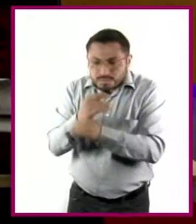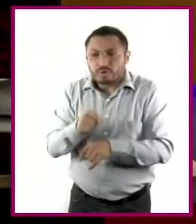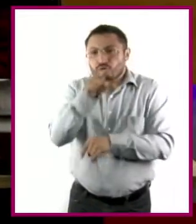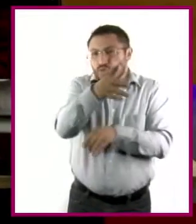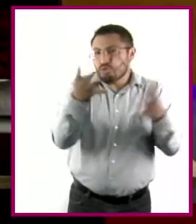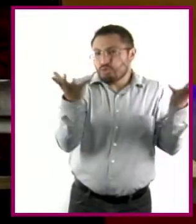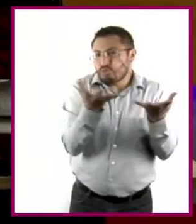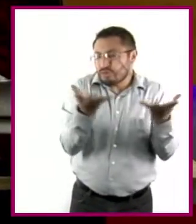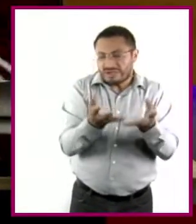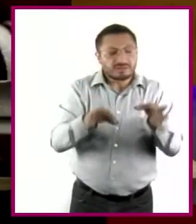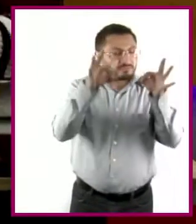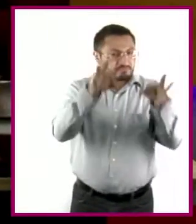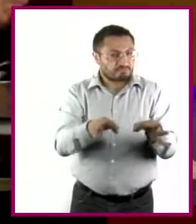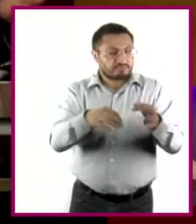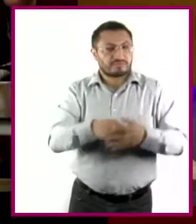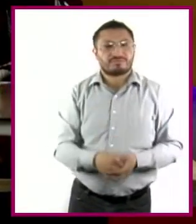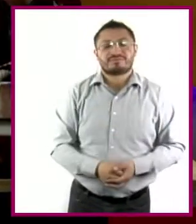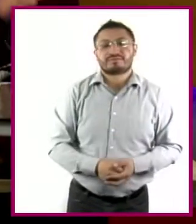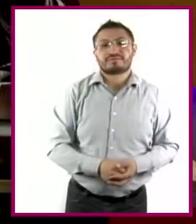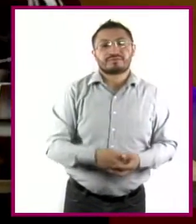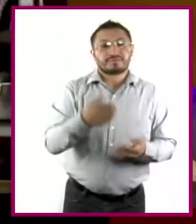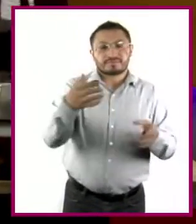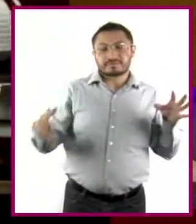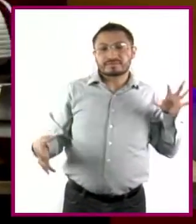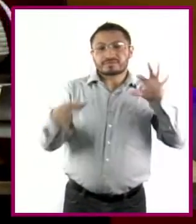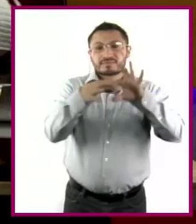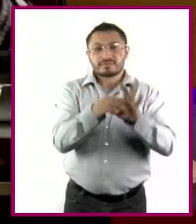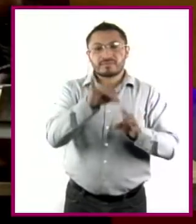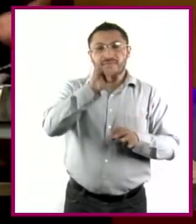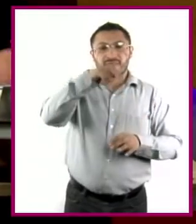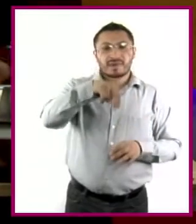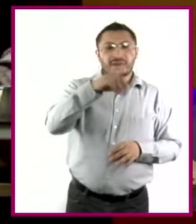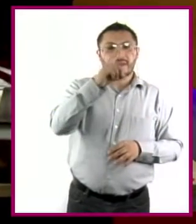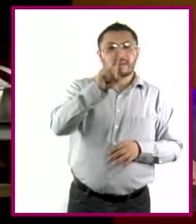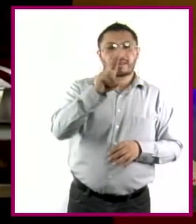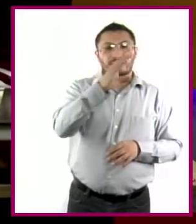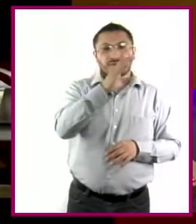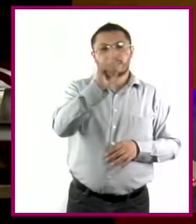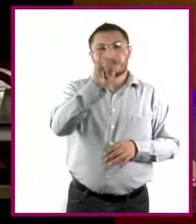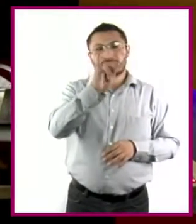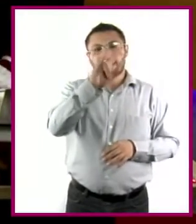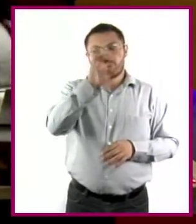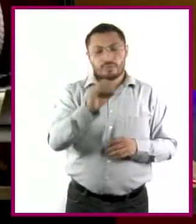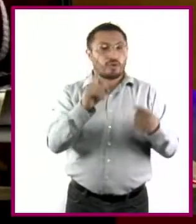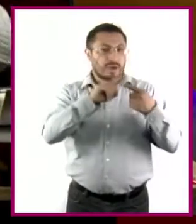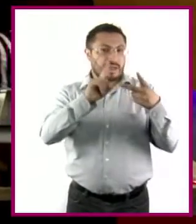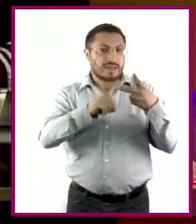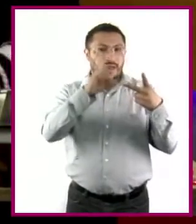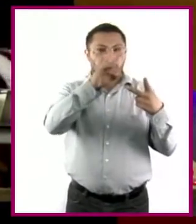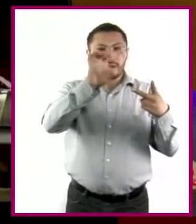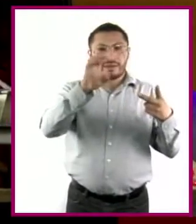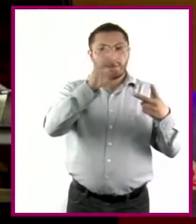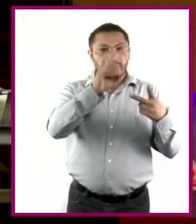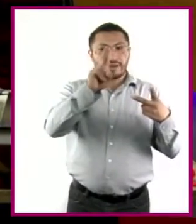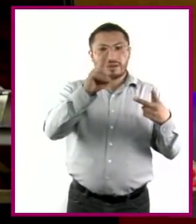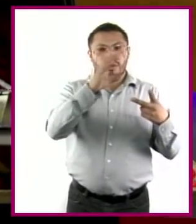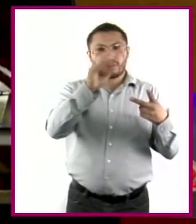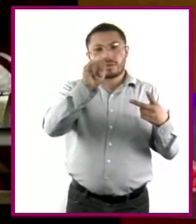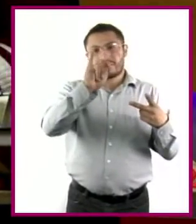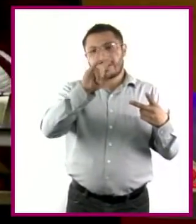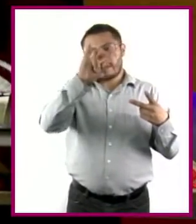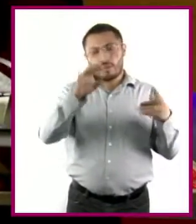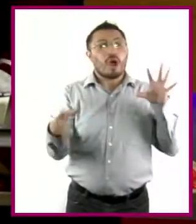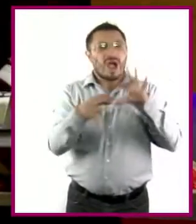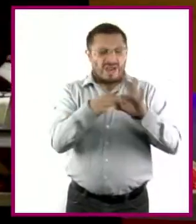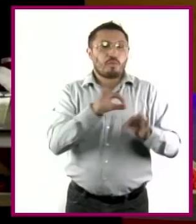hacer investigación de campo. Y esto se puede combinar con lo inductivo o lo deductivo. ¡Genio! Ya sé, ya sé. ¿Y